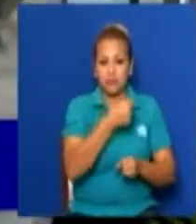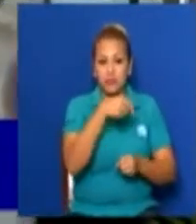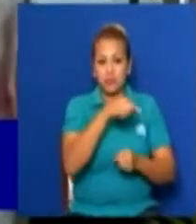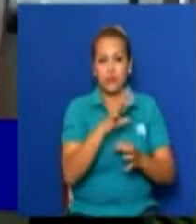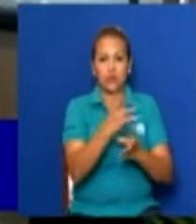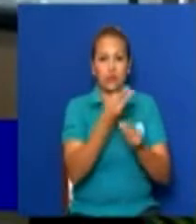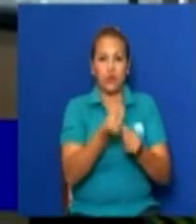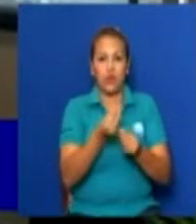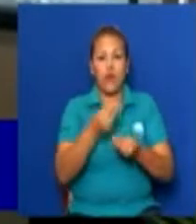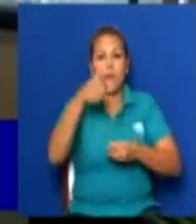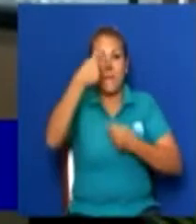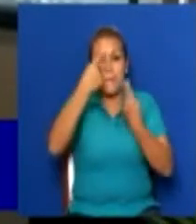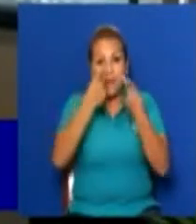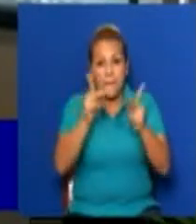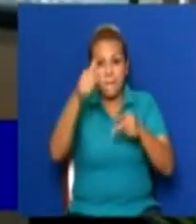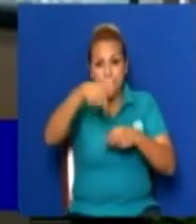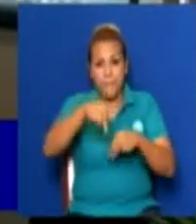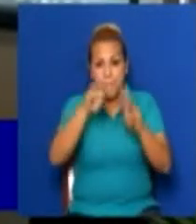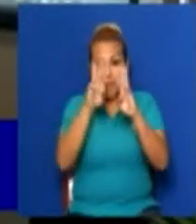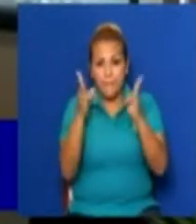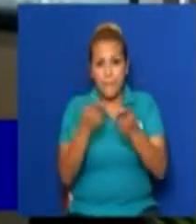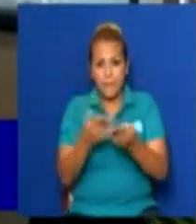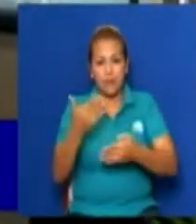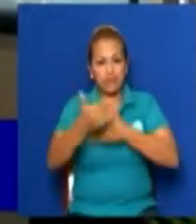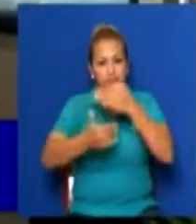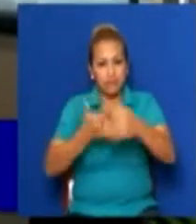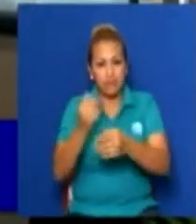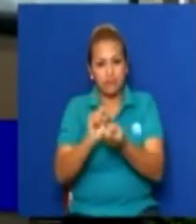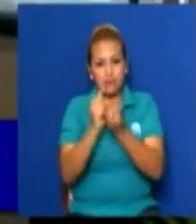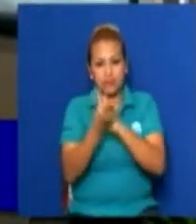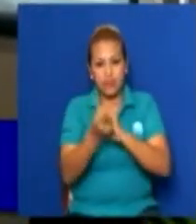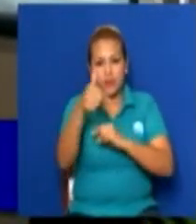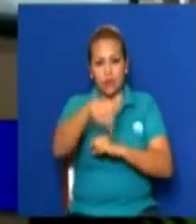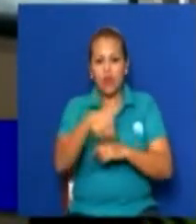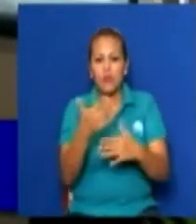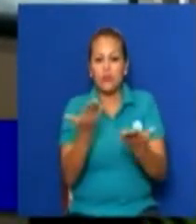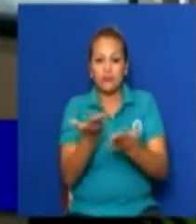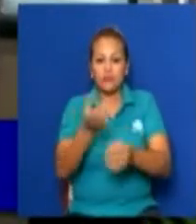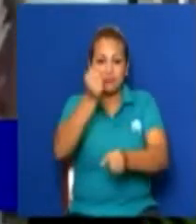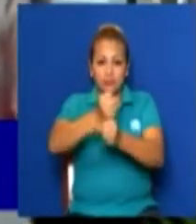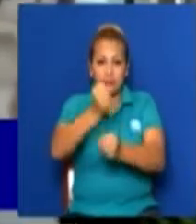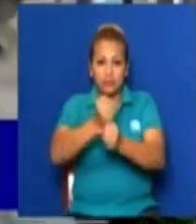grandes avances en la presencia de la mujer.